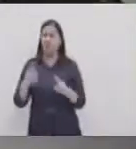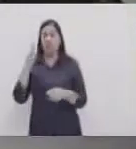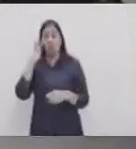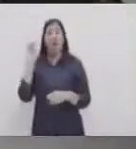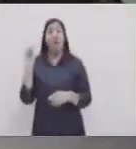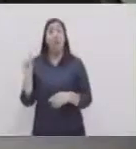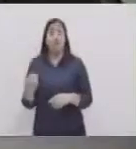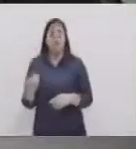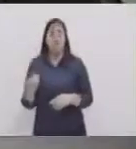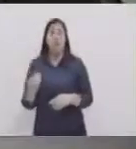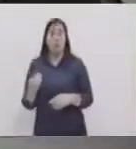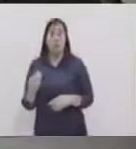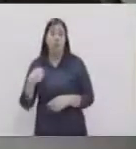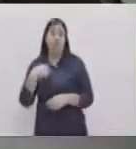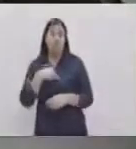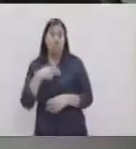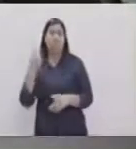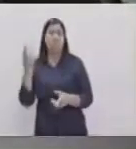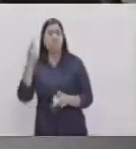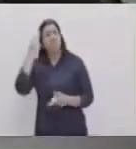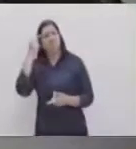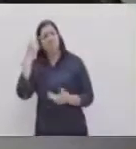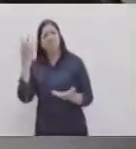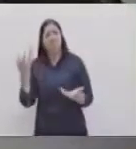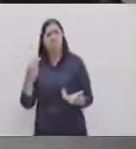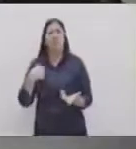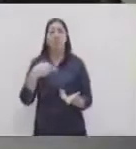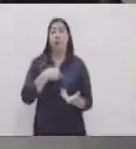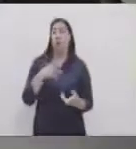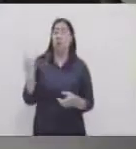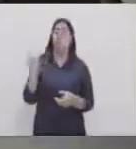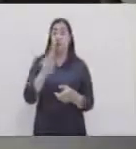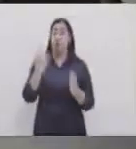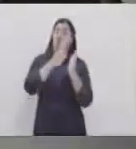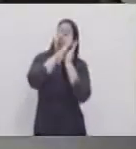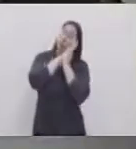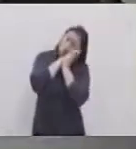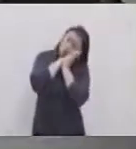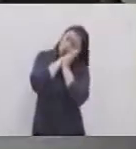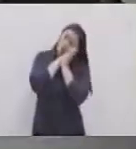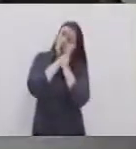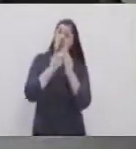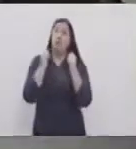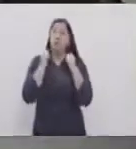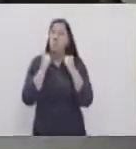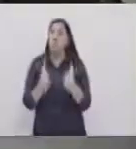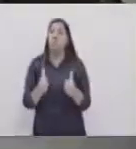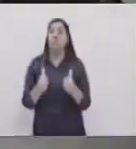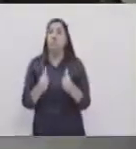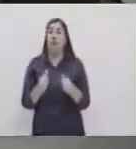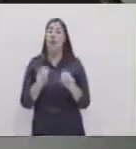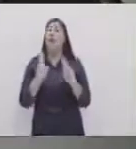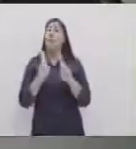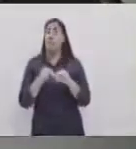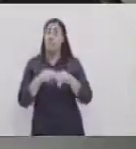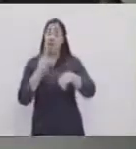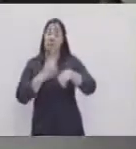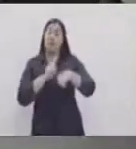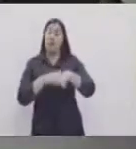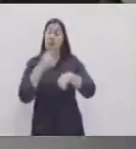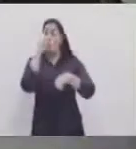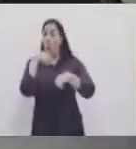porque incluso se llega a considerar que si nosotros no dormimos como corresponde de acuerdo a las horas que les voy a